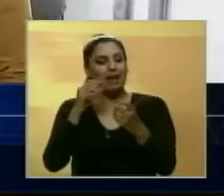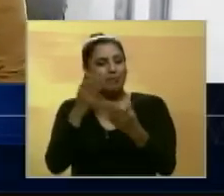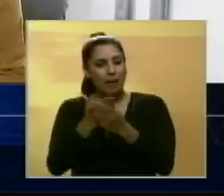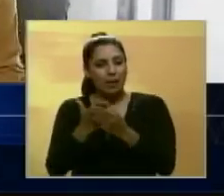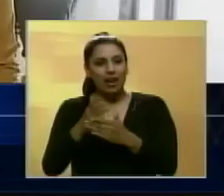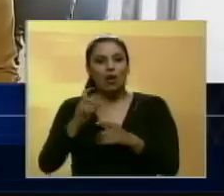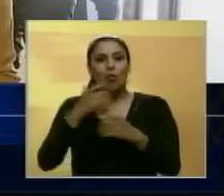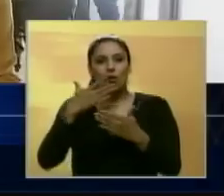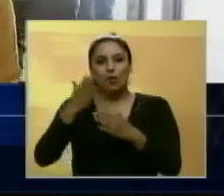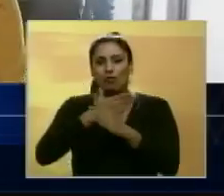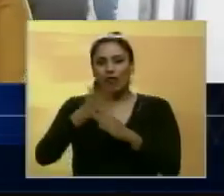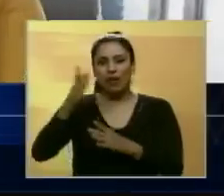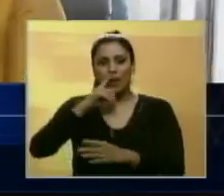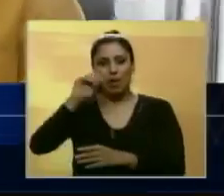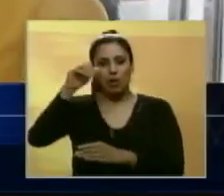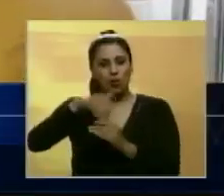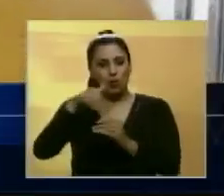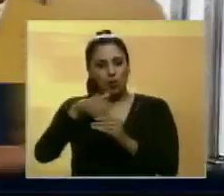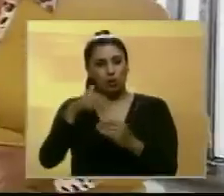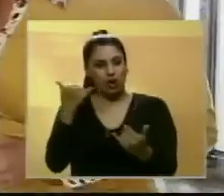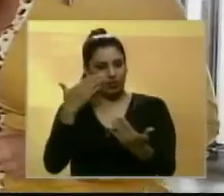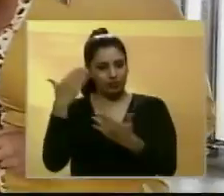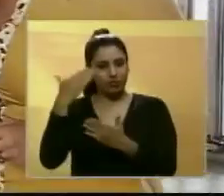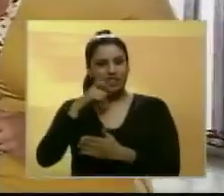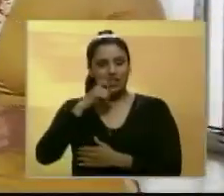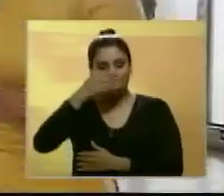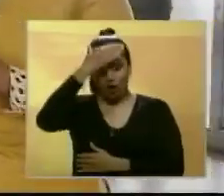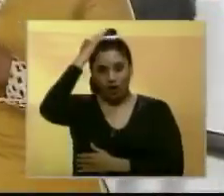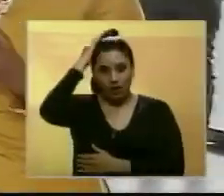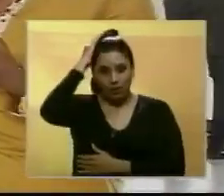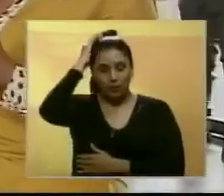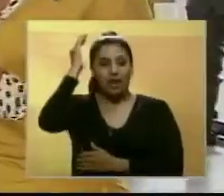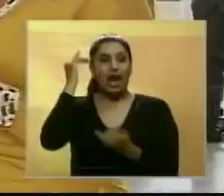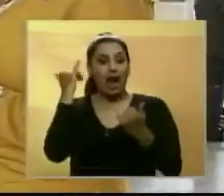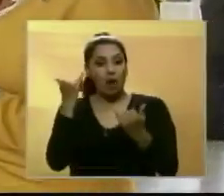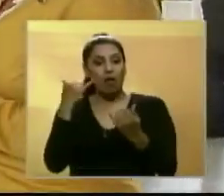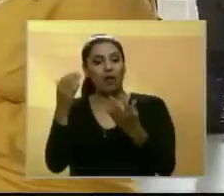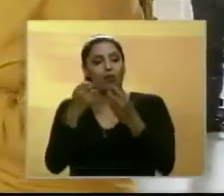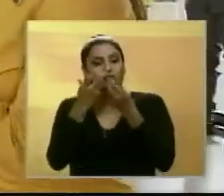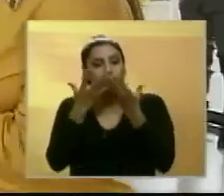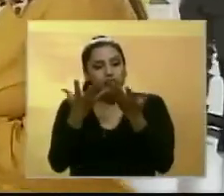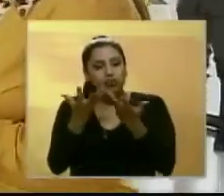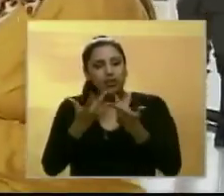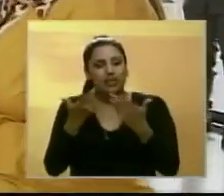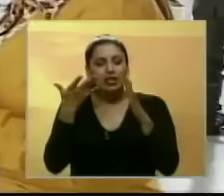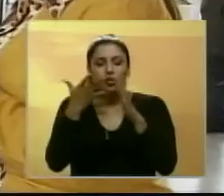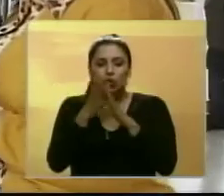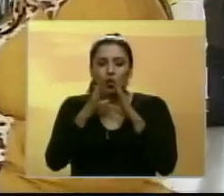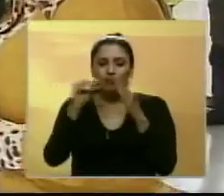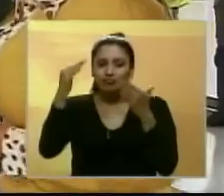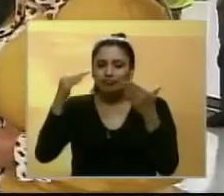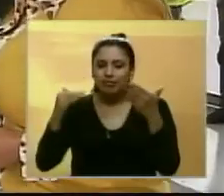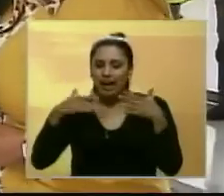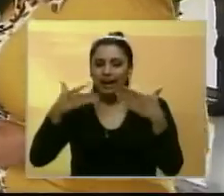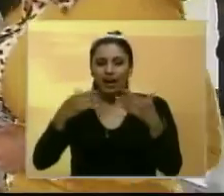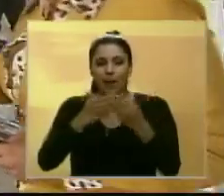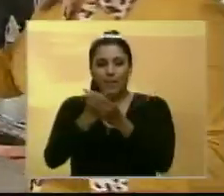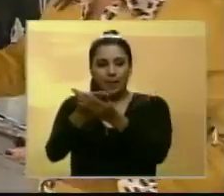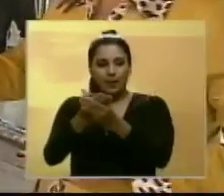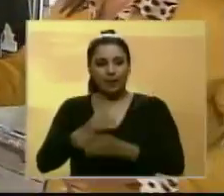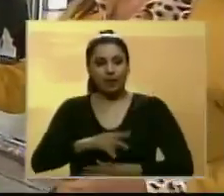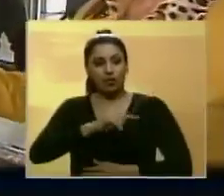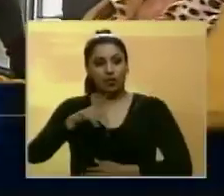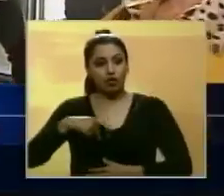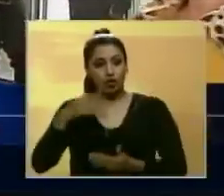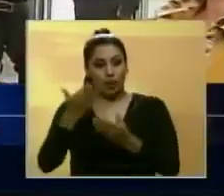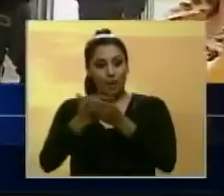de cara a un referéndum revocatorio. A mi lado se encuentra Jesús Chubo Torrealba. Quisiera que nos ampliara entonces los detalles de lo que consignaron el día de hoy acá.